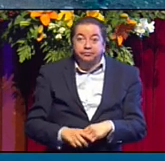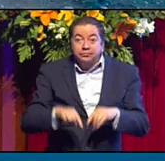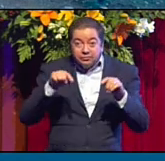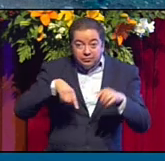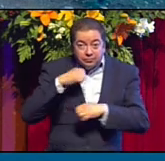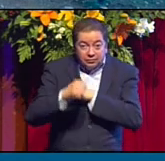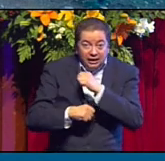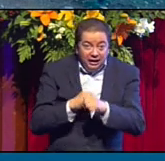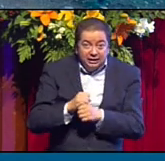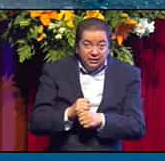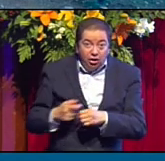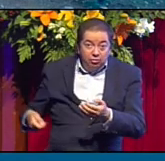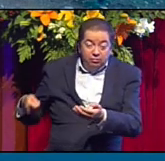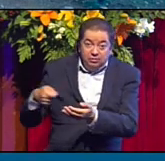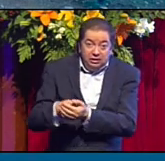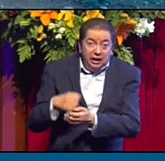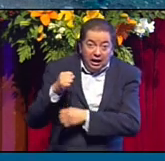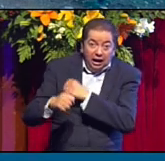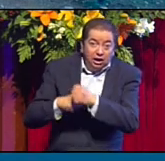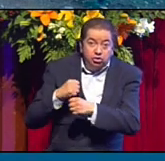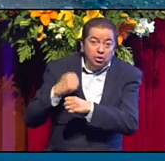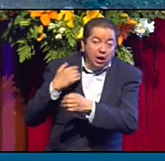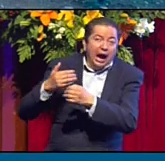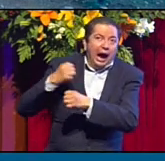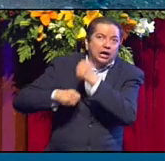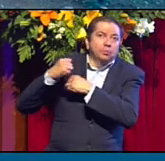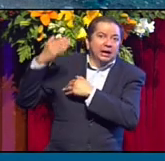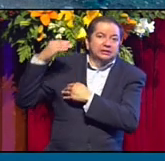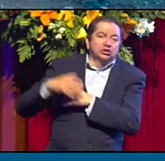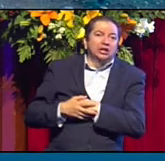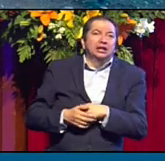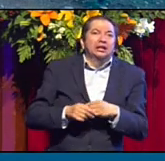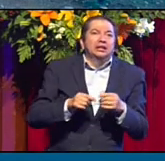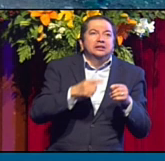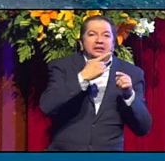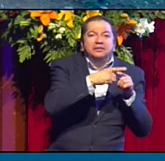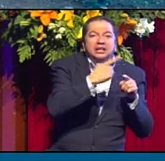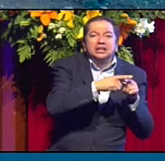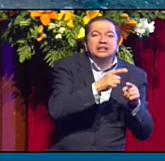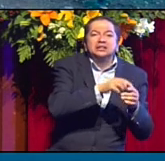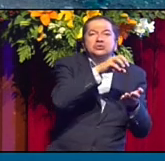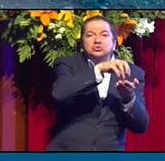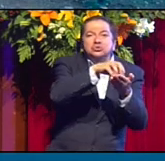ya financiado con recursos del año pasado, el Arrayán, el Tambo, San Isidro,